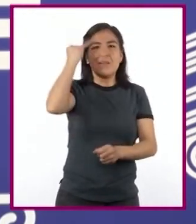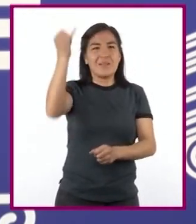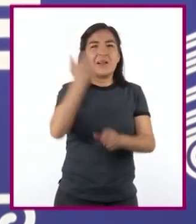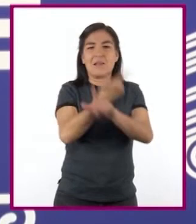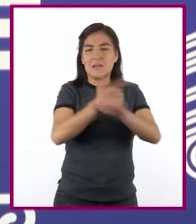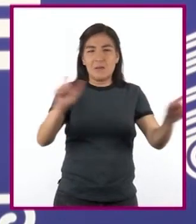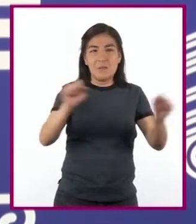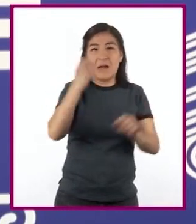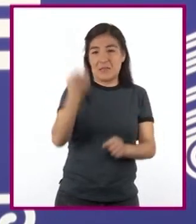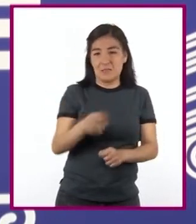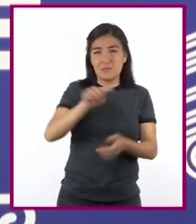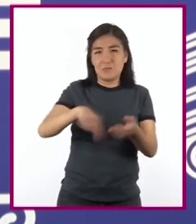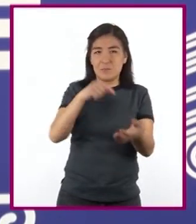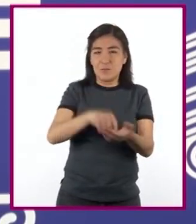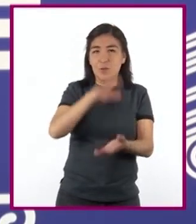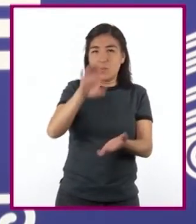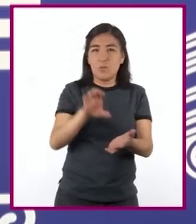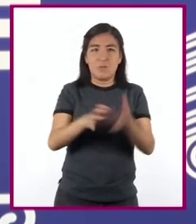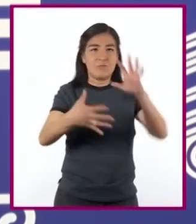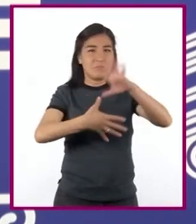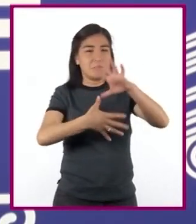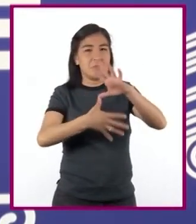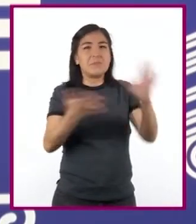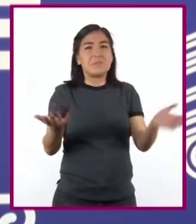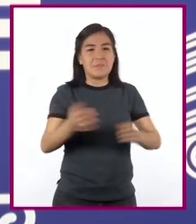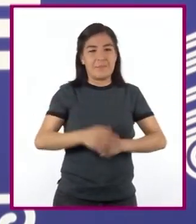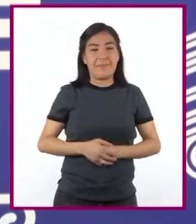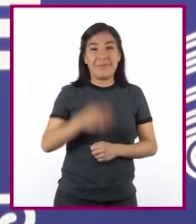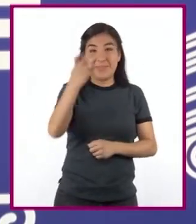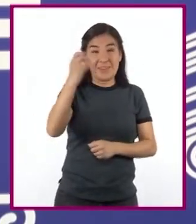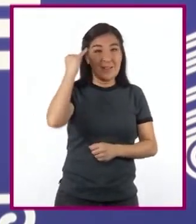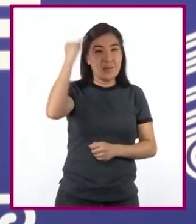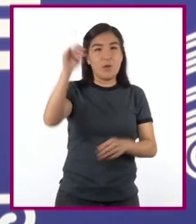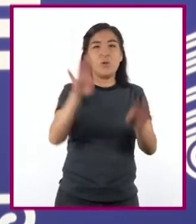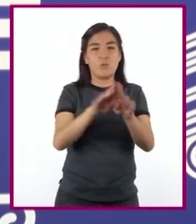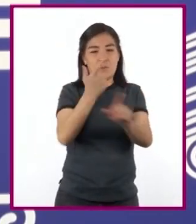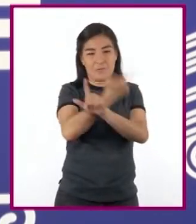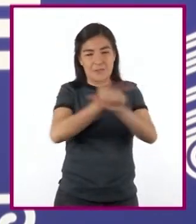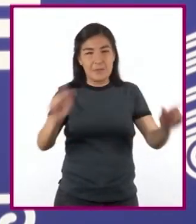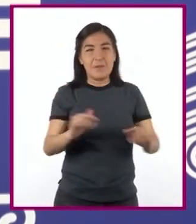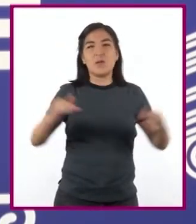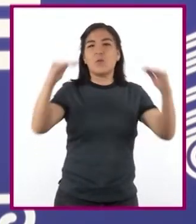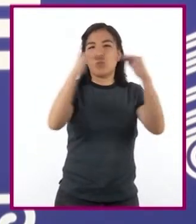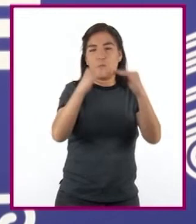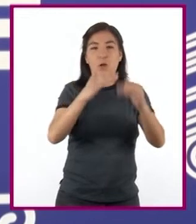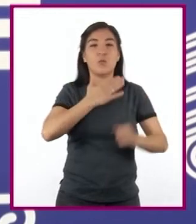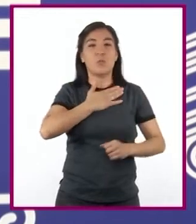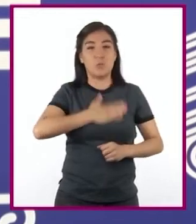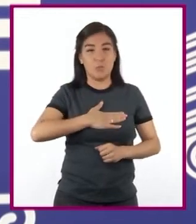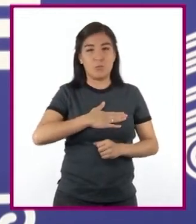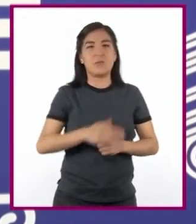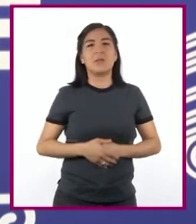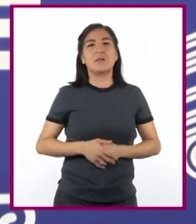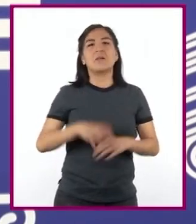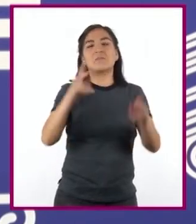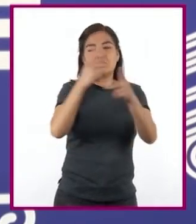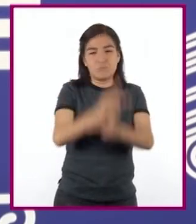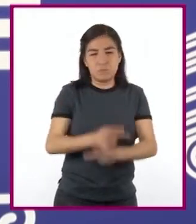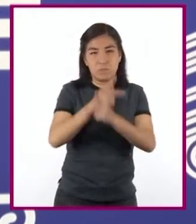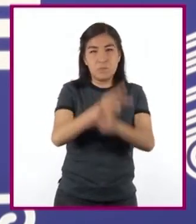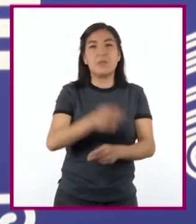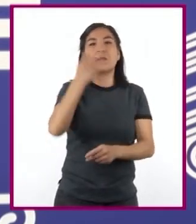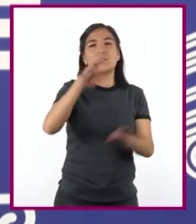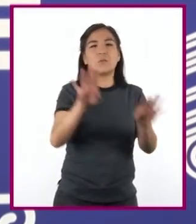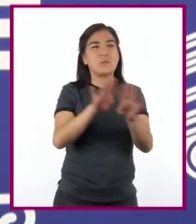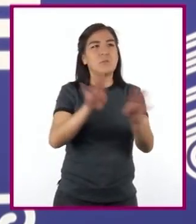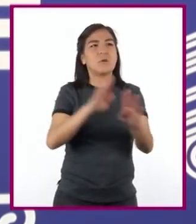en América? Las ideas de libertad, igualdad, justicia, soberanía y